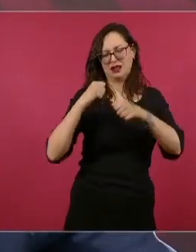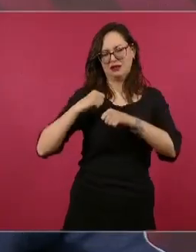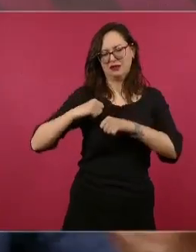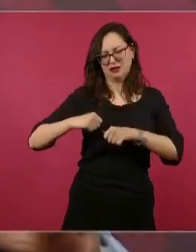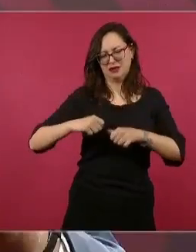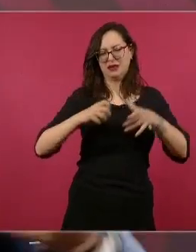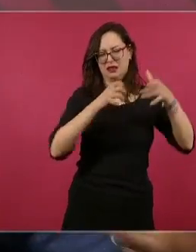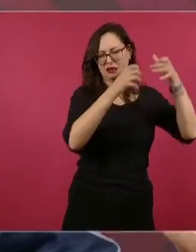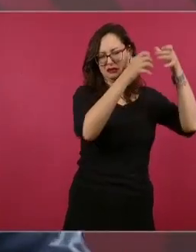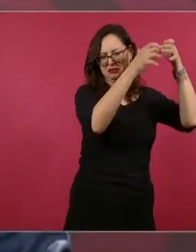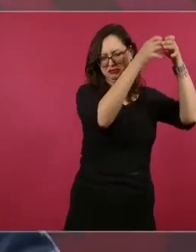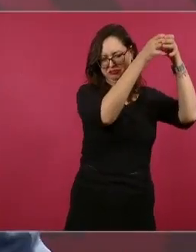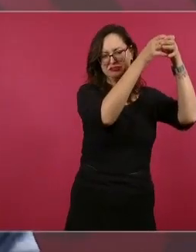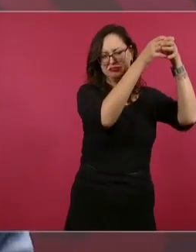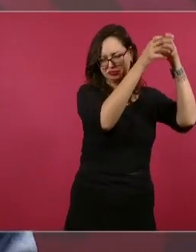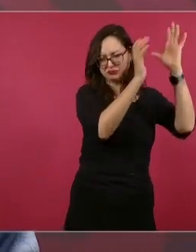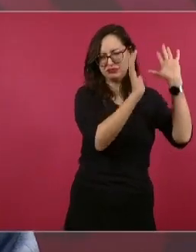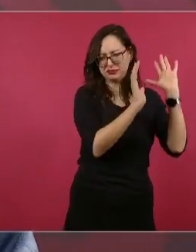abajo que